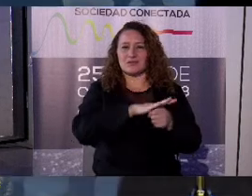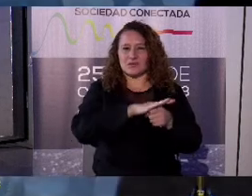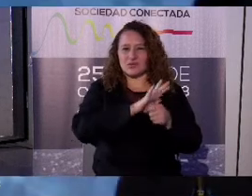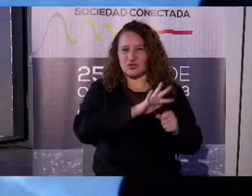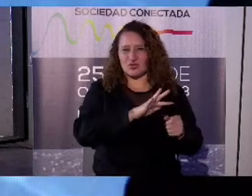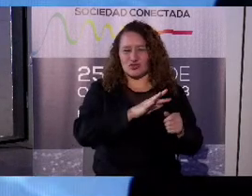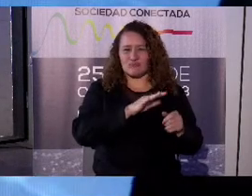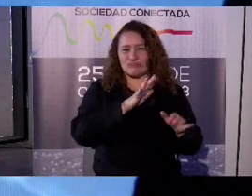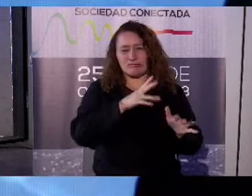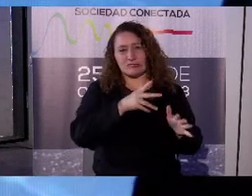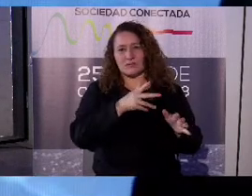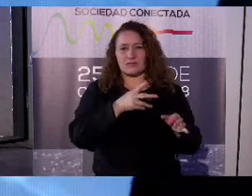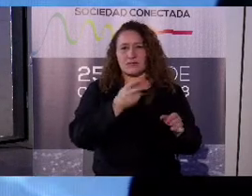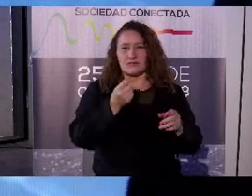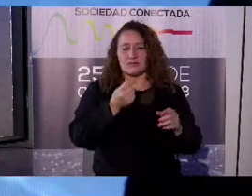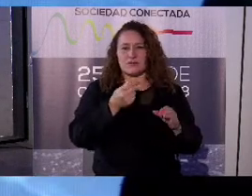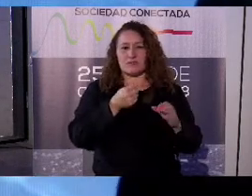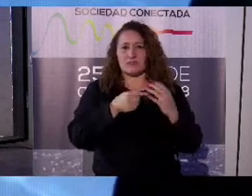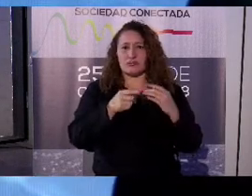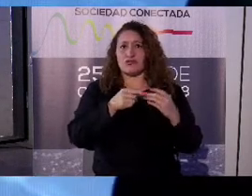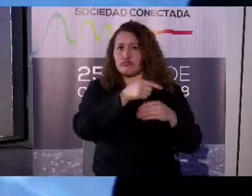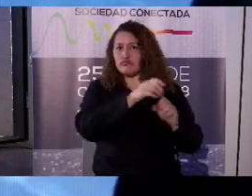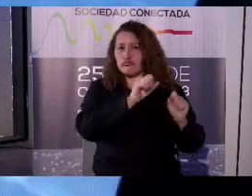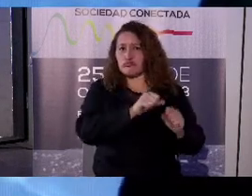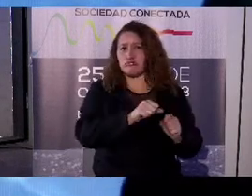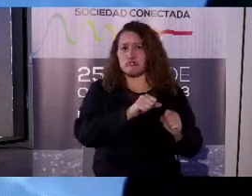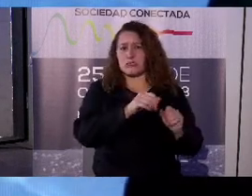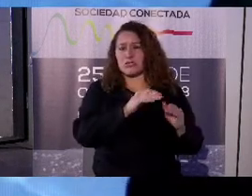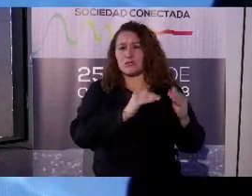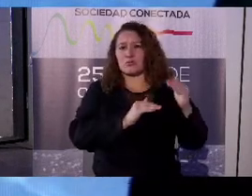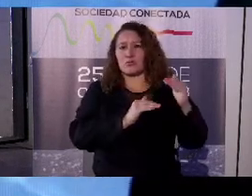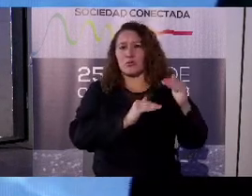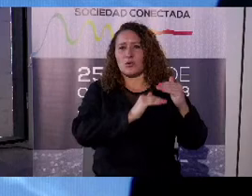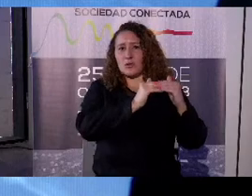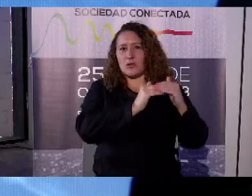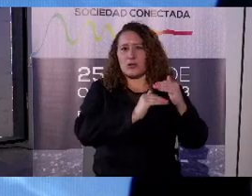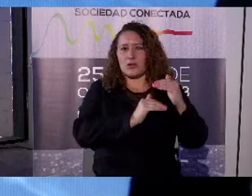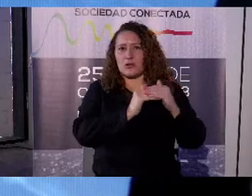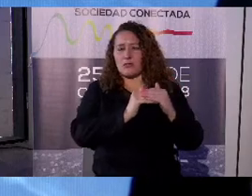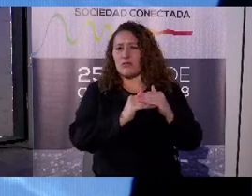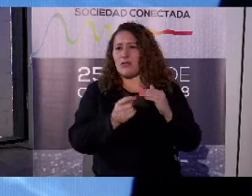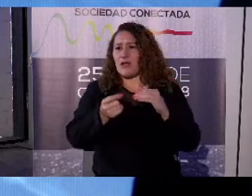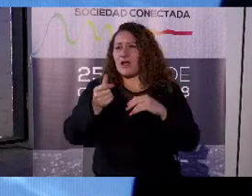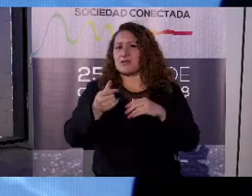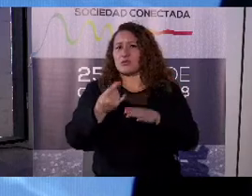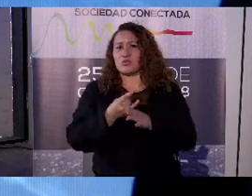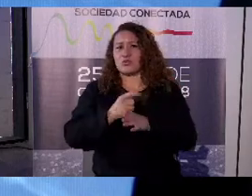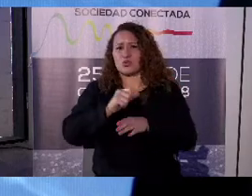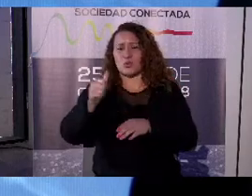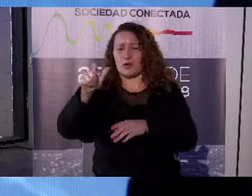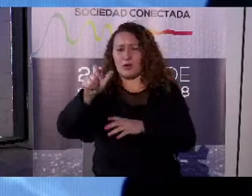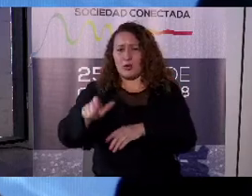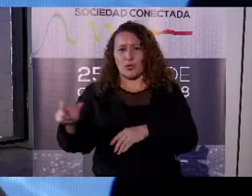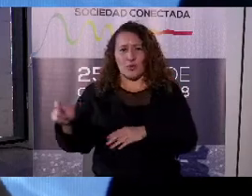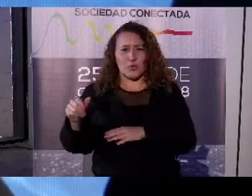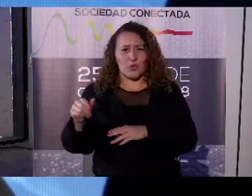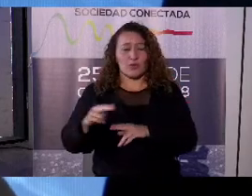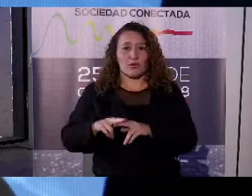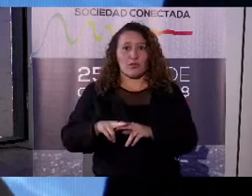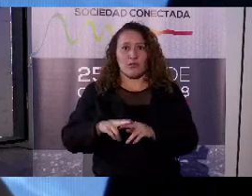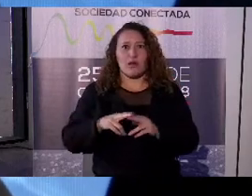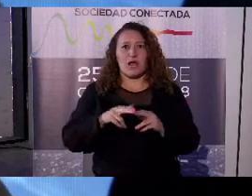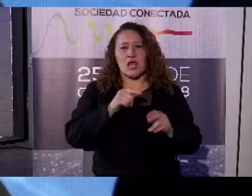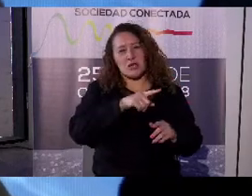mi país y de tal manera que ellos tienen techos que pueden consumir el casi el promedio de un usuario normal digamos que eso es también lo